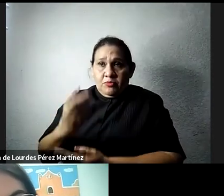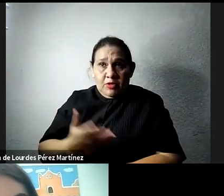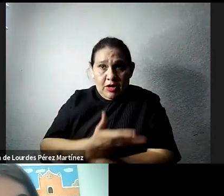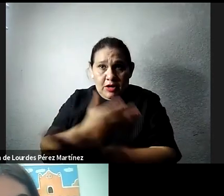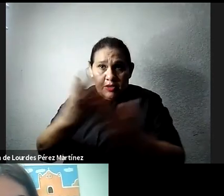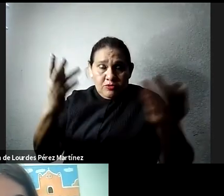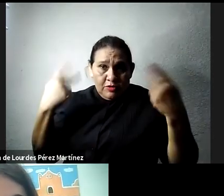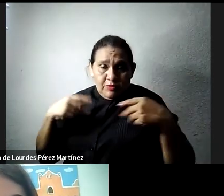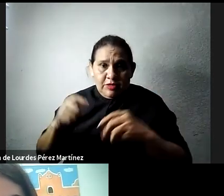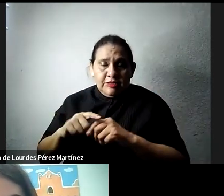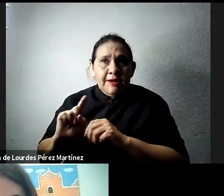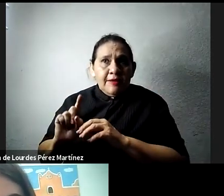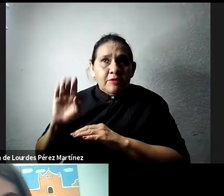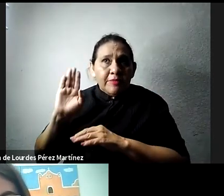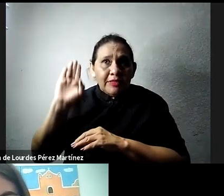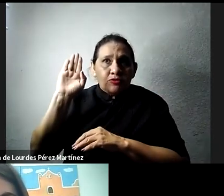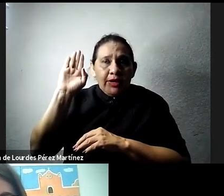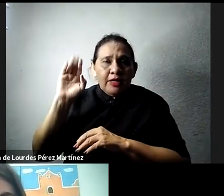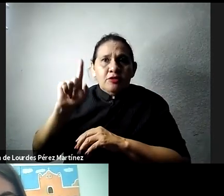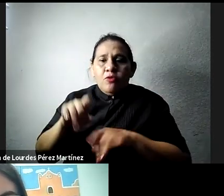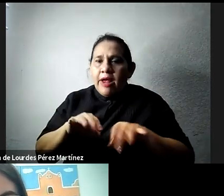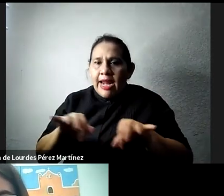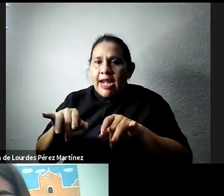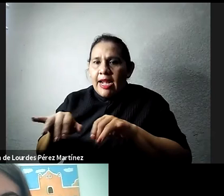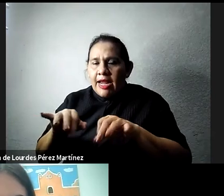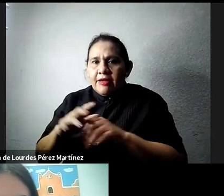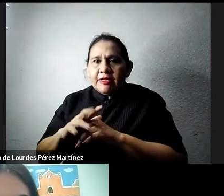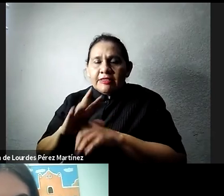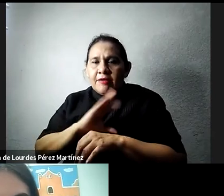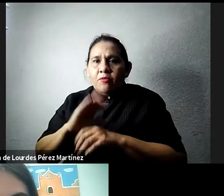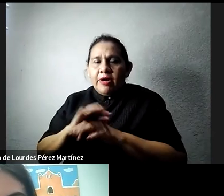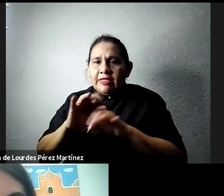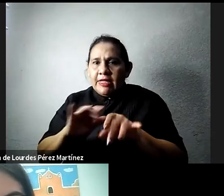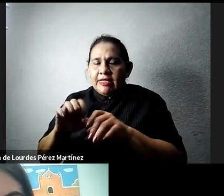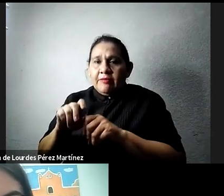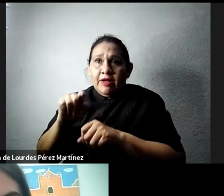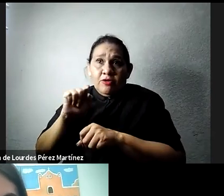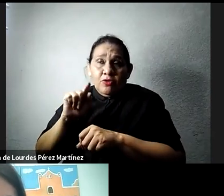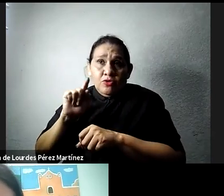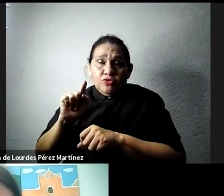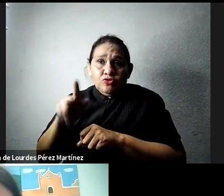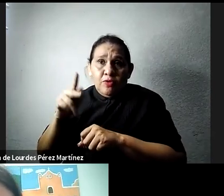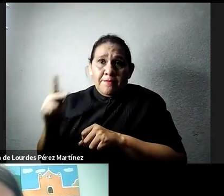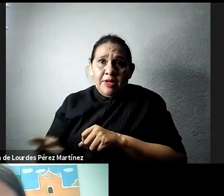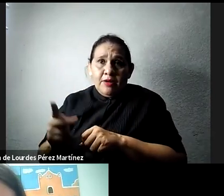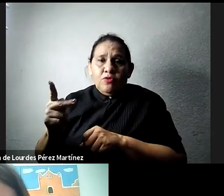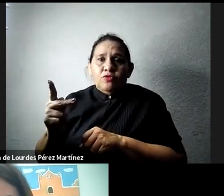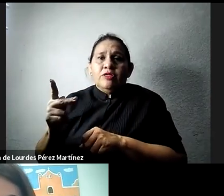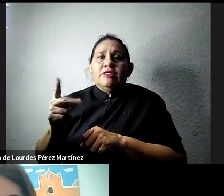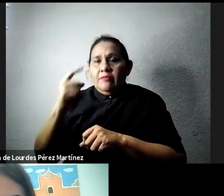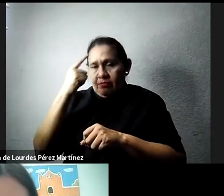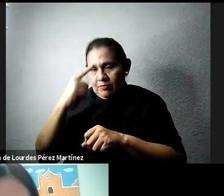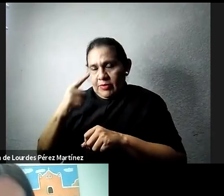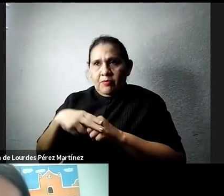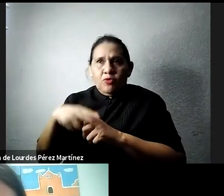que están levantando su manita en nuestro chat del Zoom, que si pueden escribirnos sus comentarios o preguntas, ¿no? Por